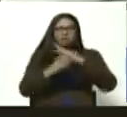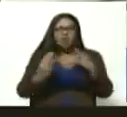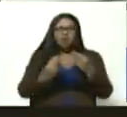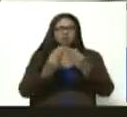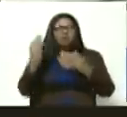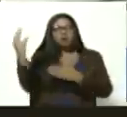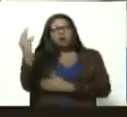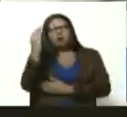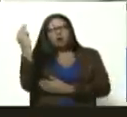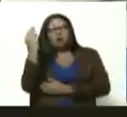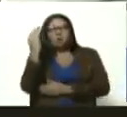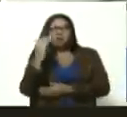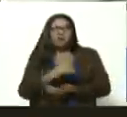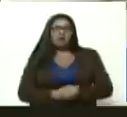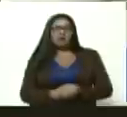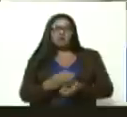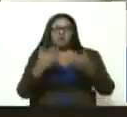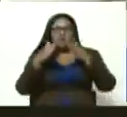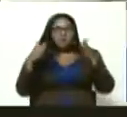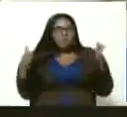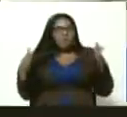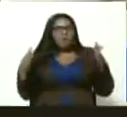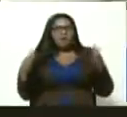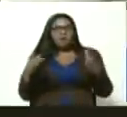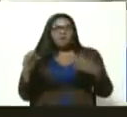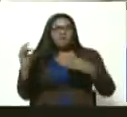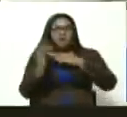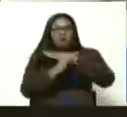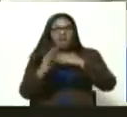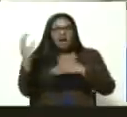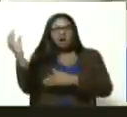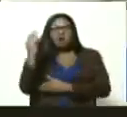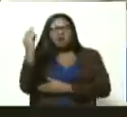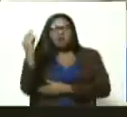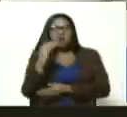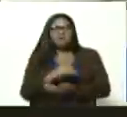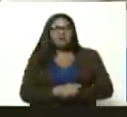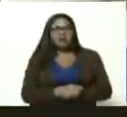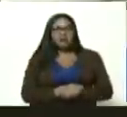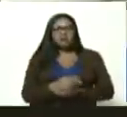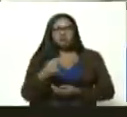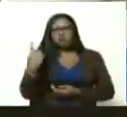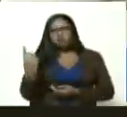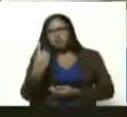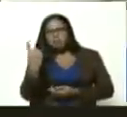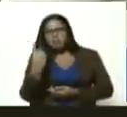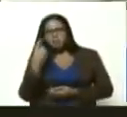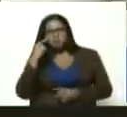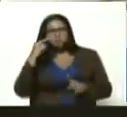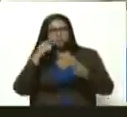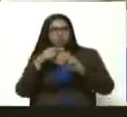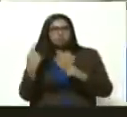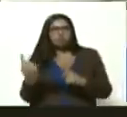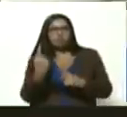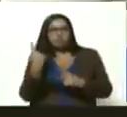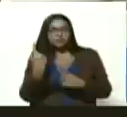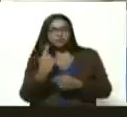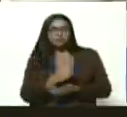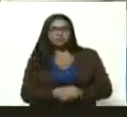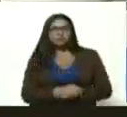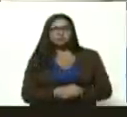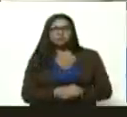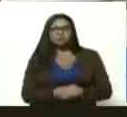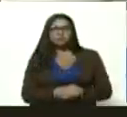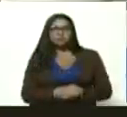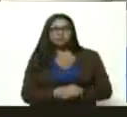una extensa frontera con colombia no sólo está referida a san